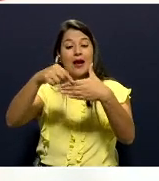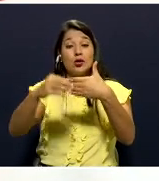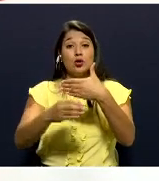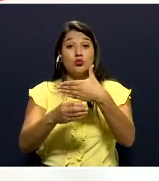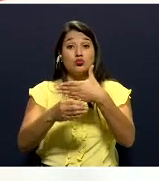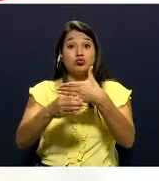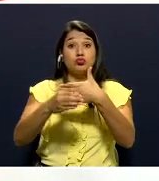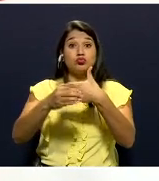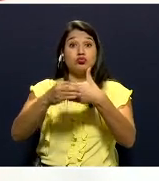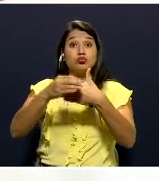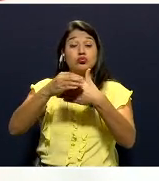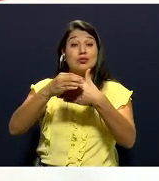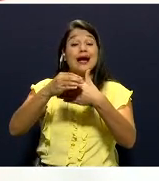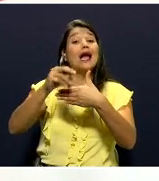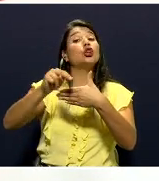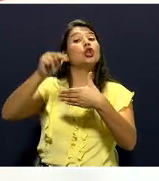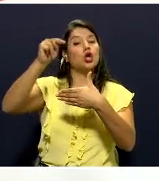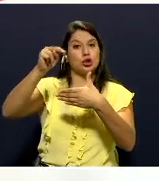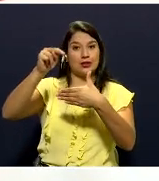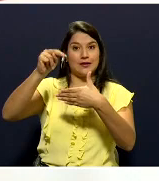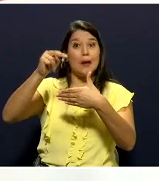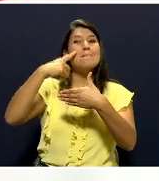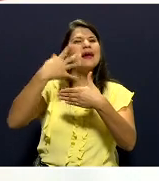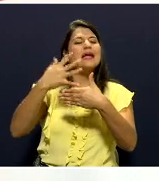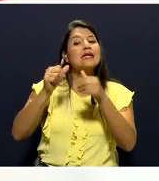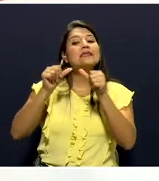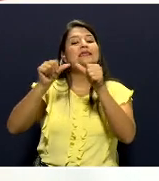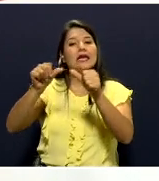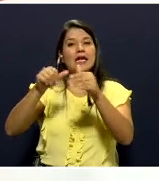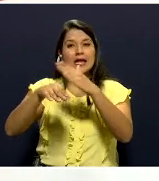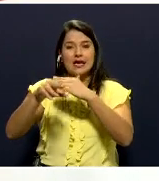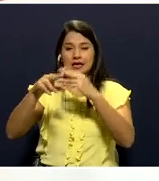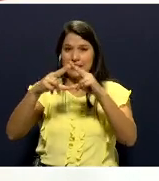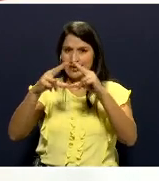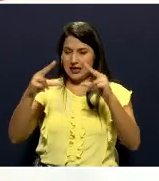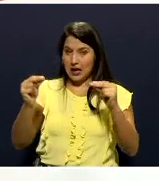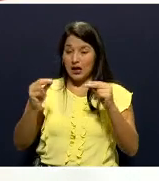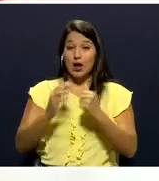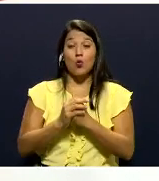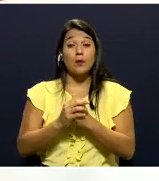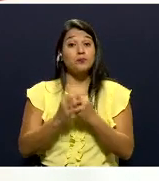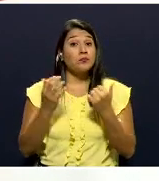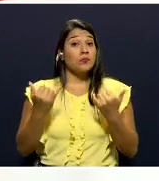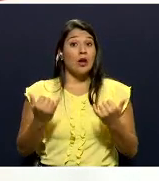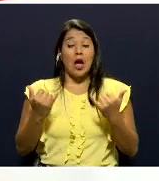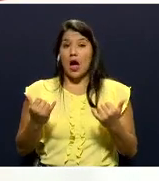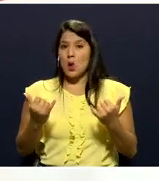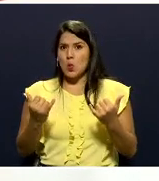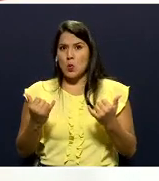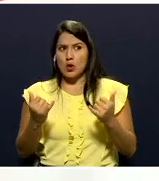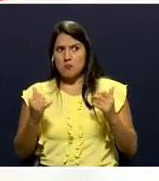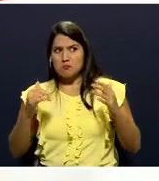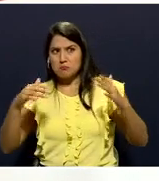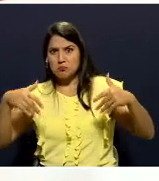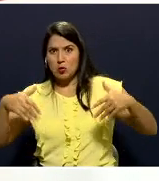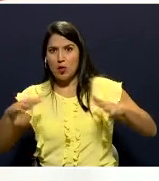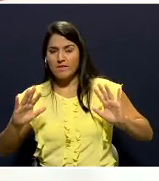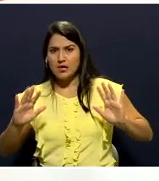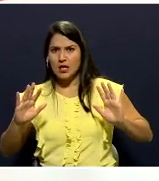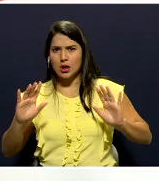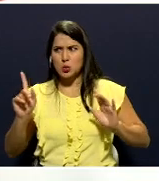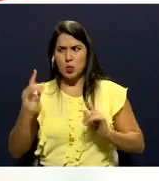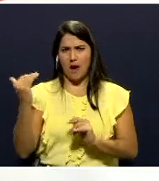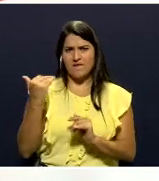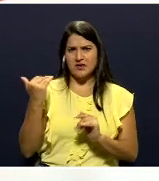no tenemos una indicación por parte de las autoridades nicaragüenses que indiquen que esté cerrada la frontera. En este momento